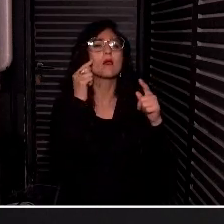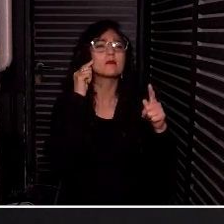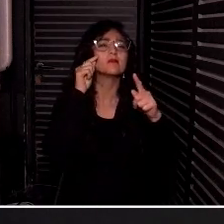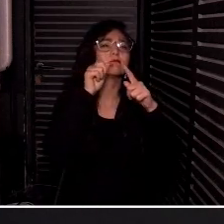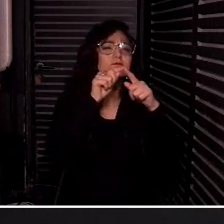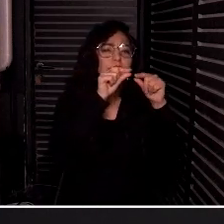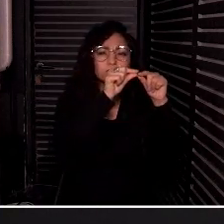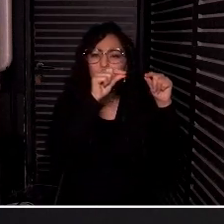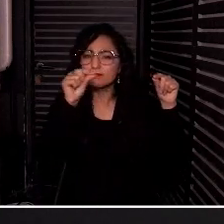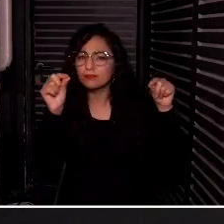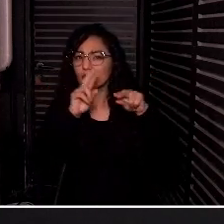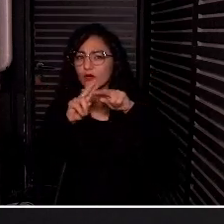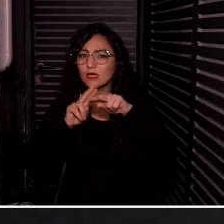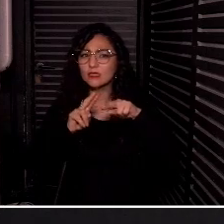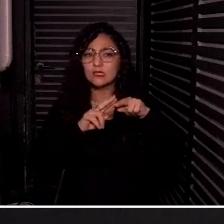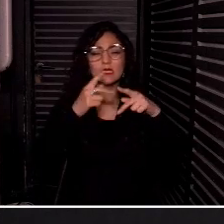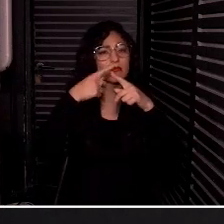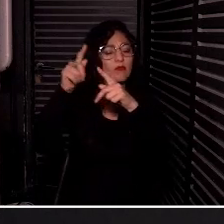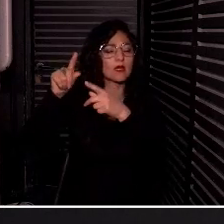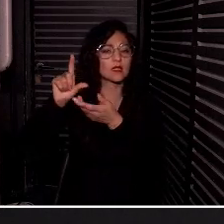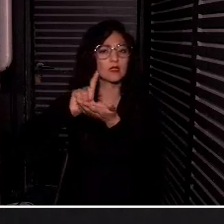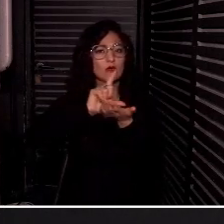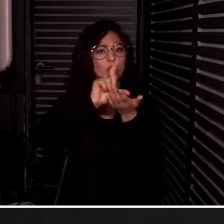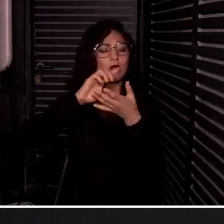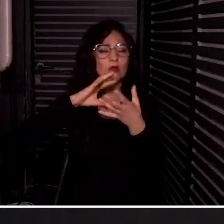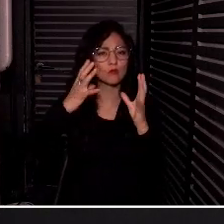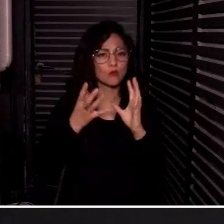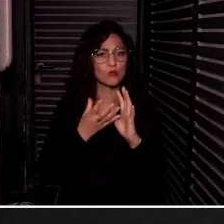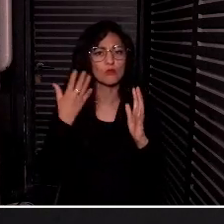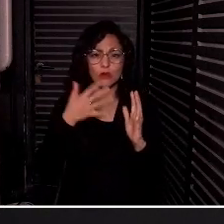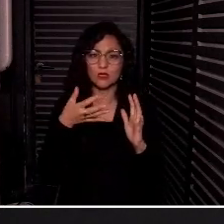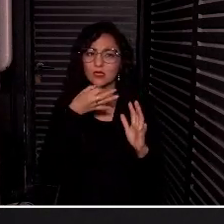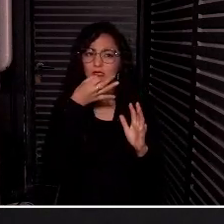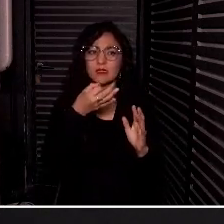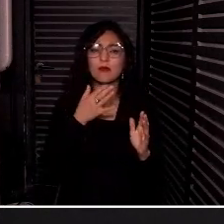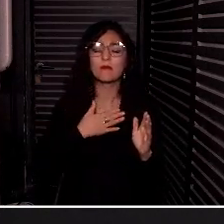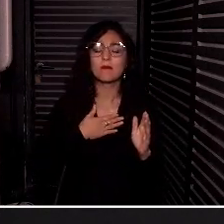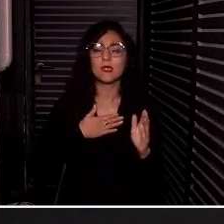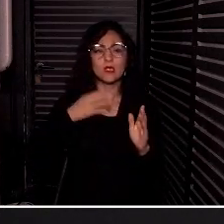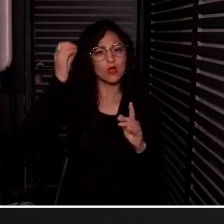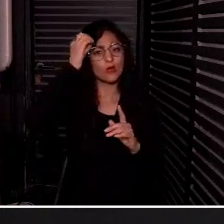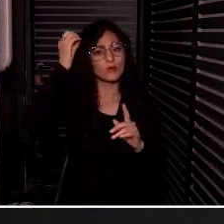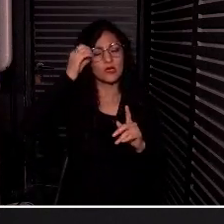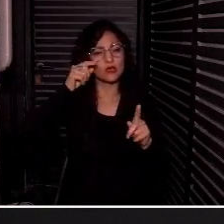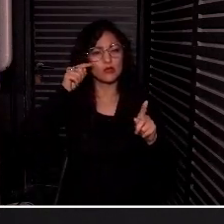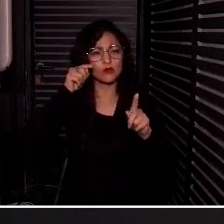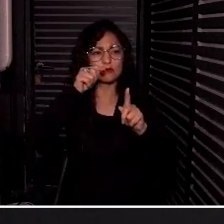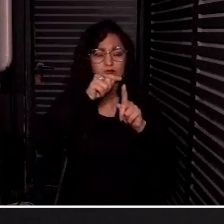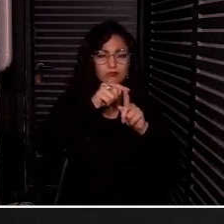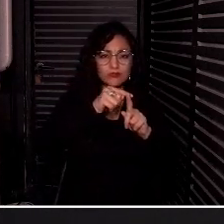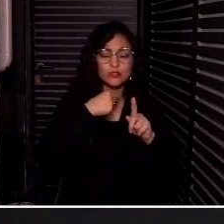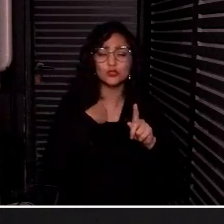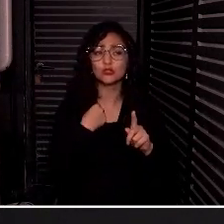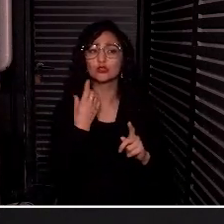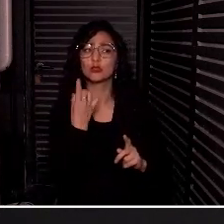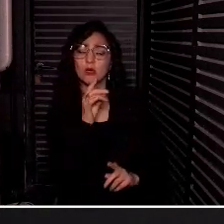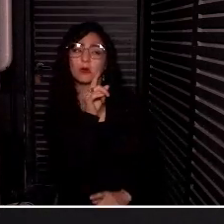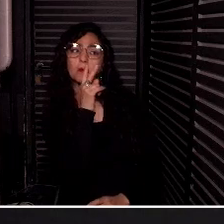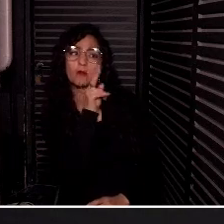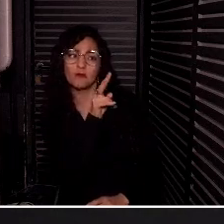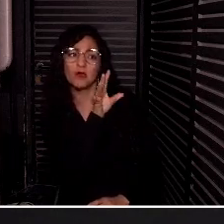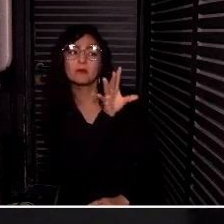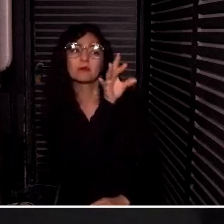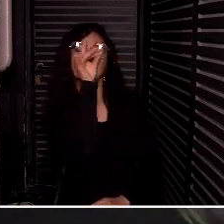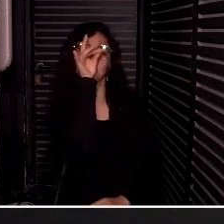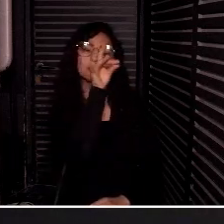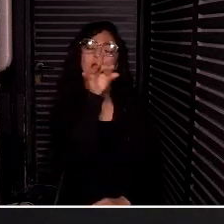haciendo en muchas partes del mundo y declarar la línea editorial qu no digamos O sea si yo también elijo el medio que veo y por lo tanto no tengo por qué investigar